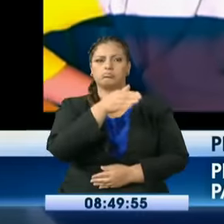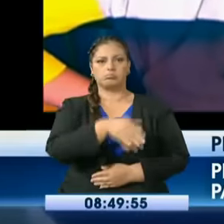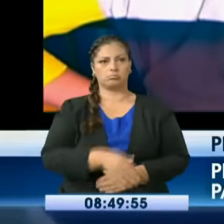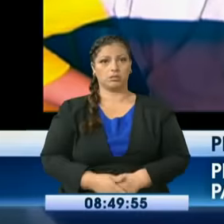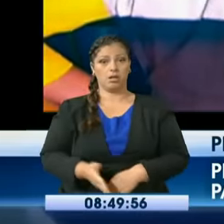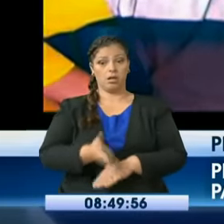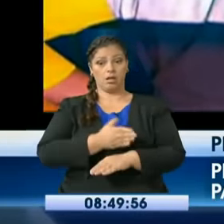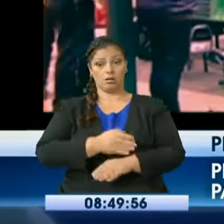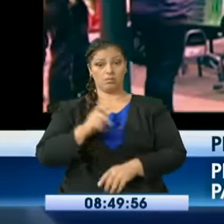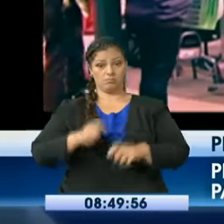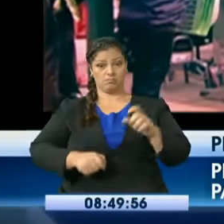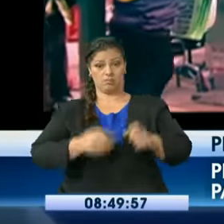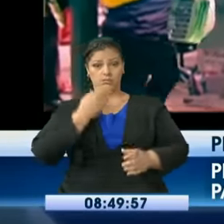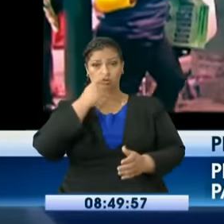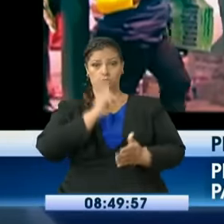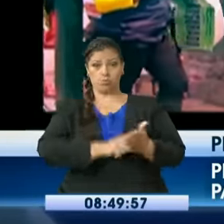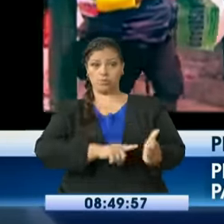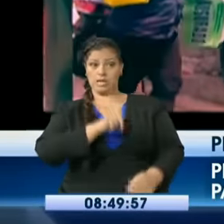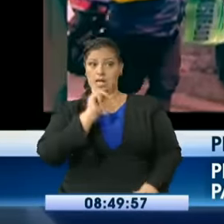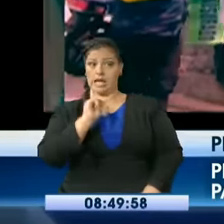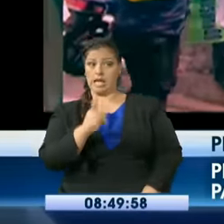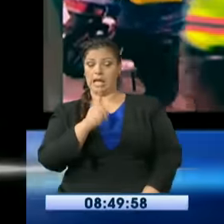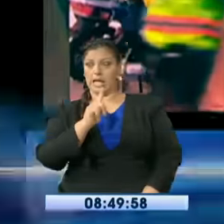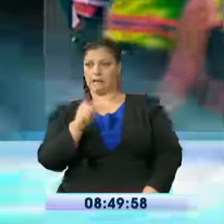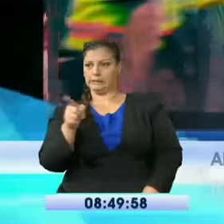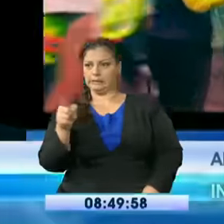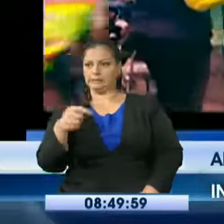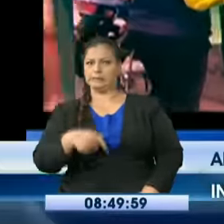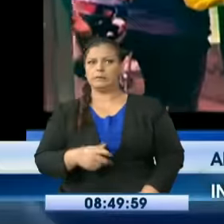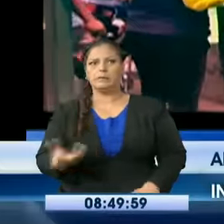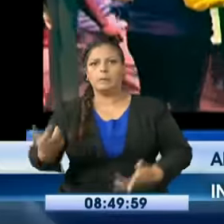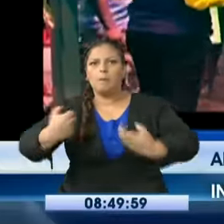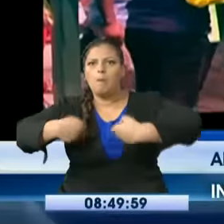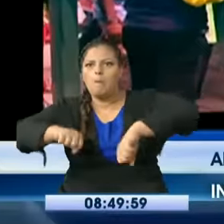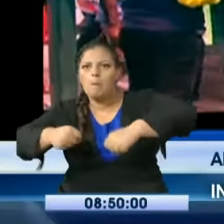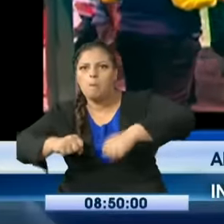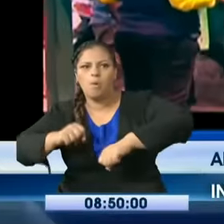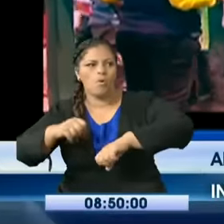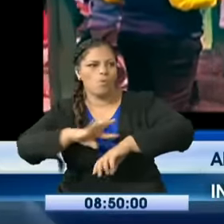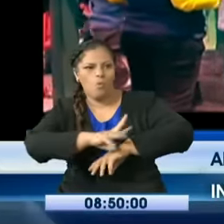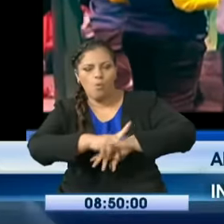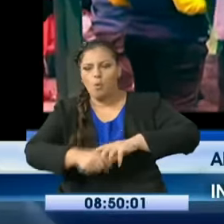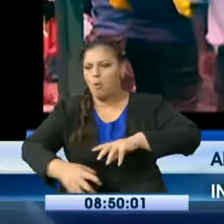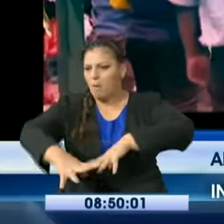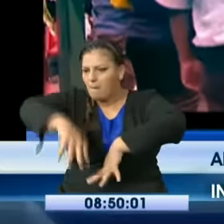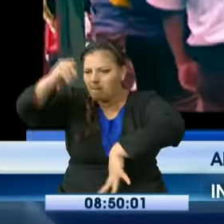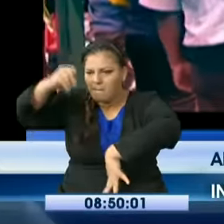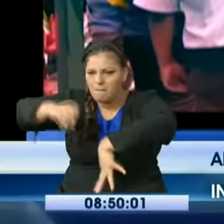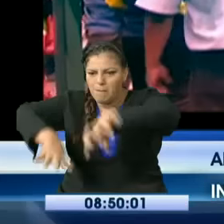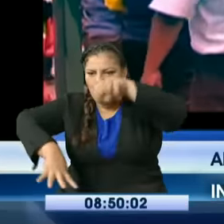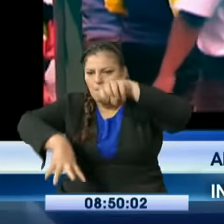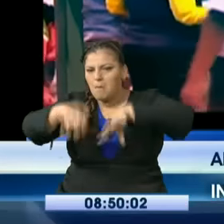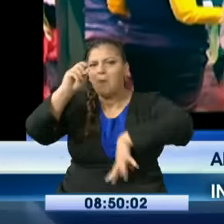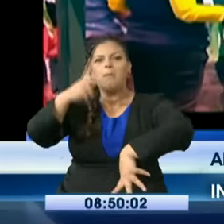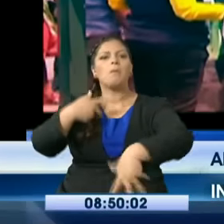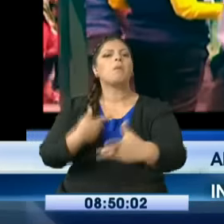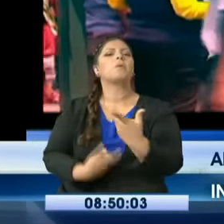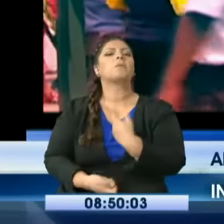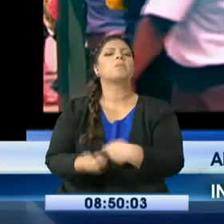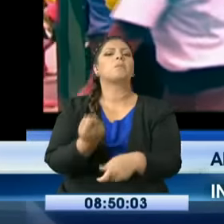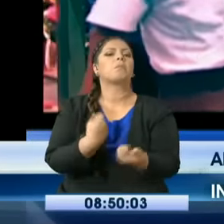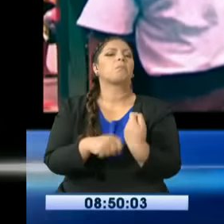que indican que ahí serían los lugares donde se separan las piezas y luego se procede a vender ilegalmente o de